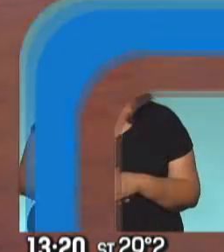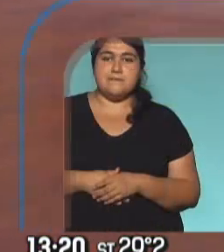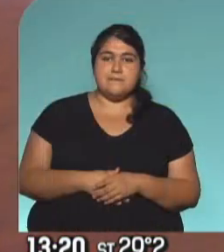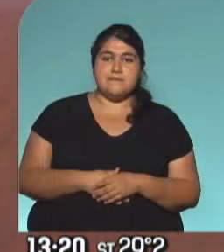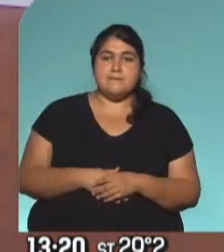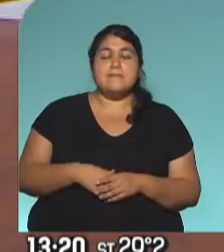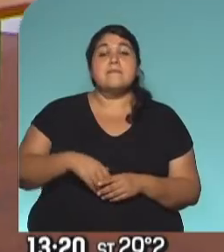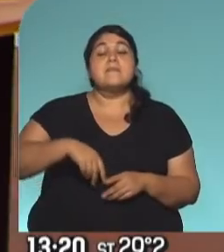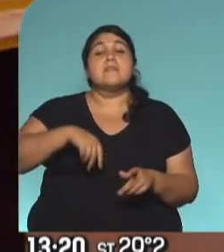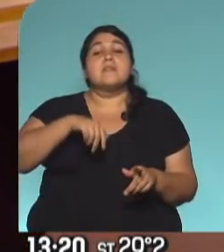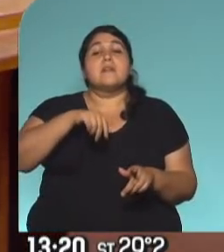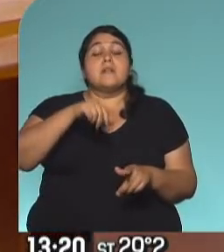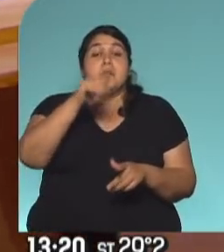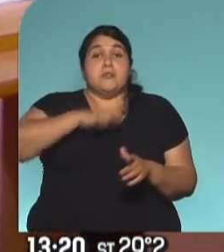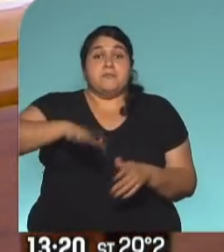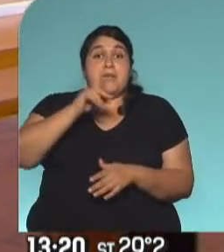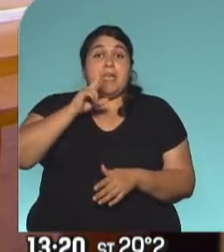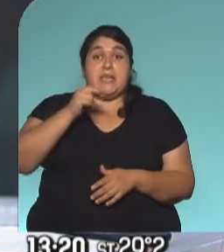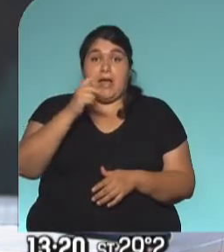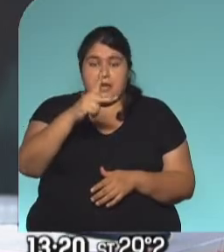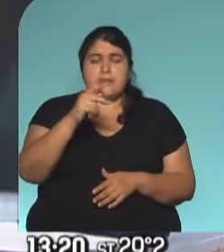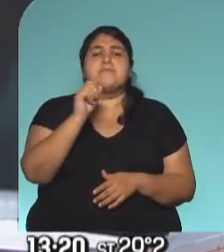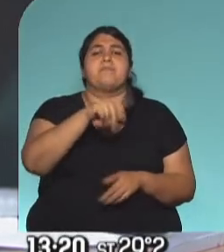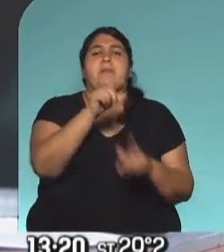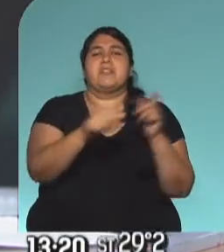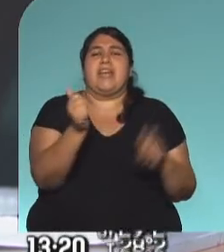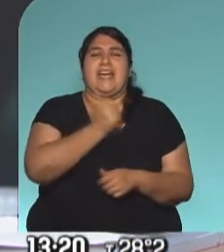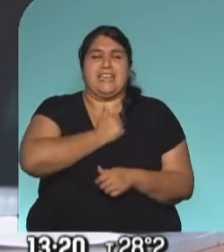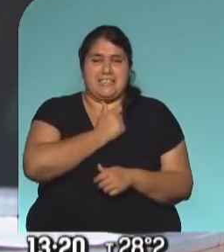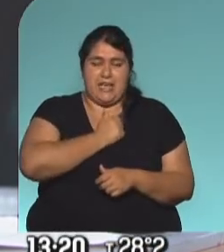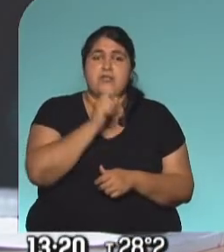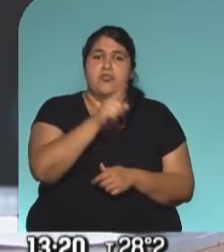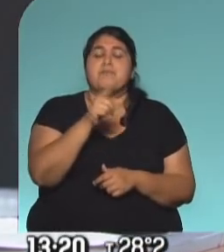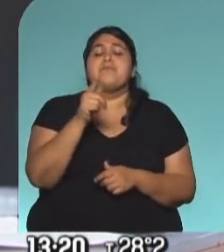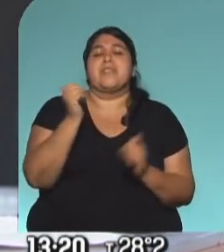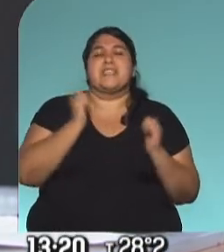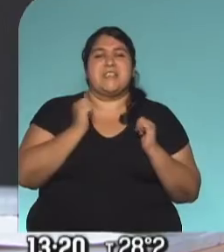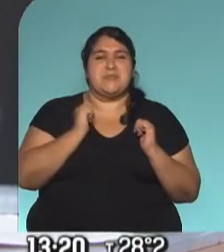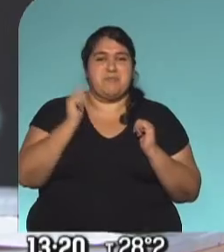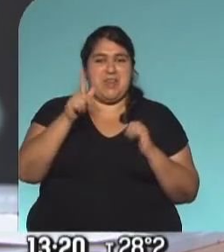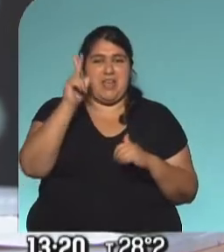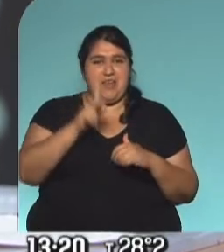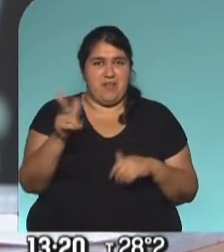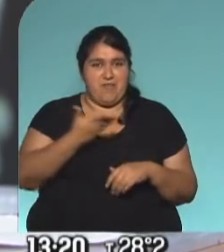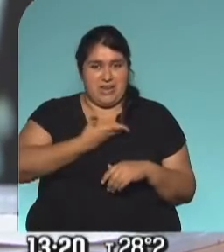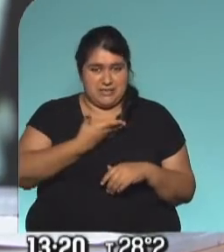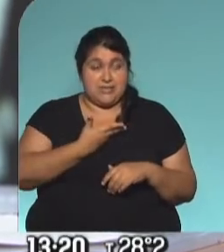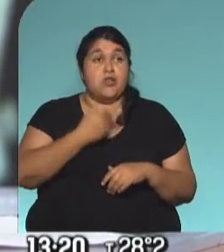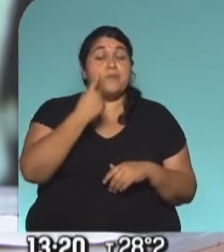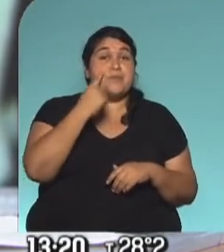Los cristianos iraquíes se preparan para la visita del Papa Francisco a Irak. Es la